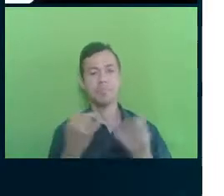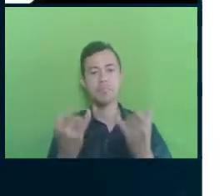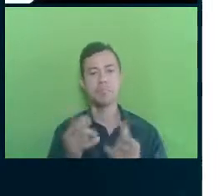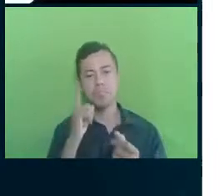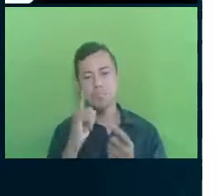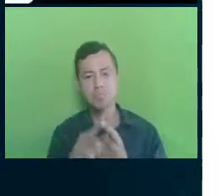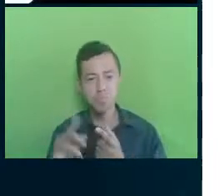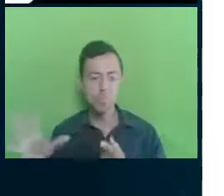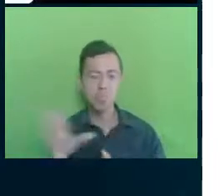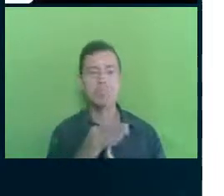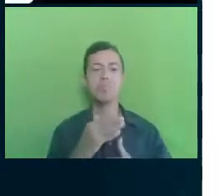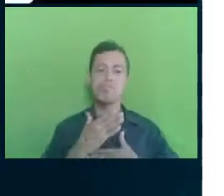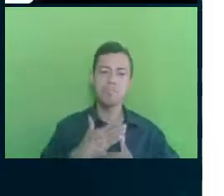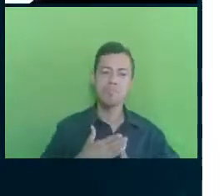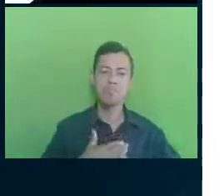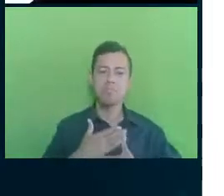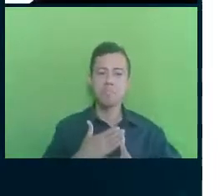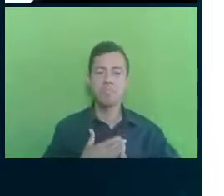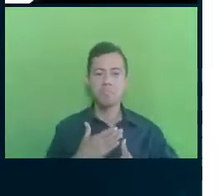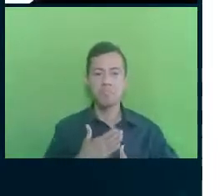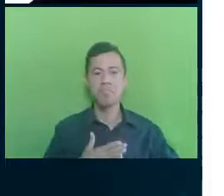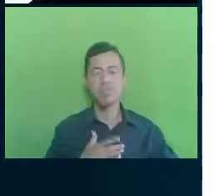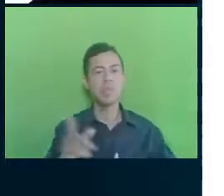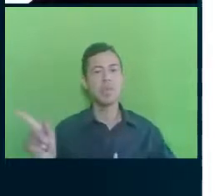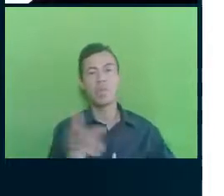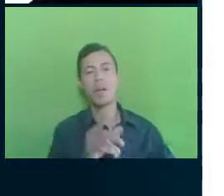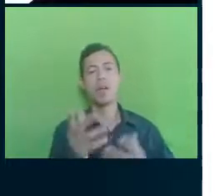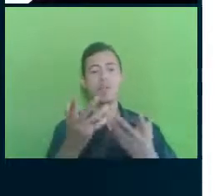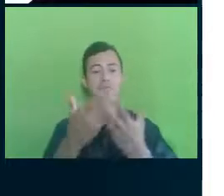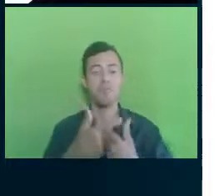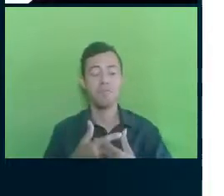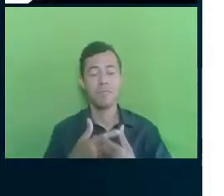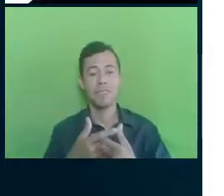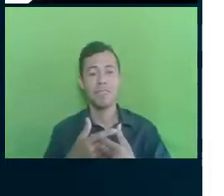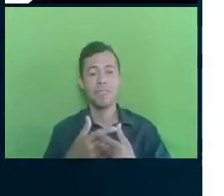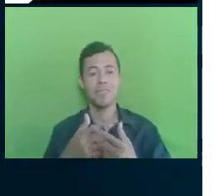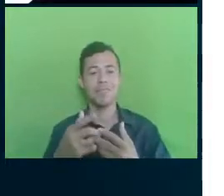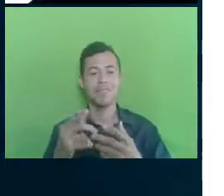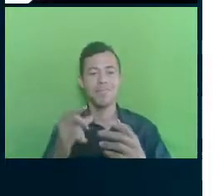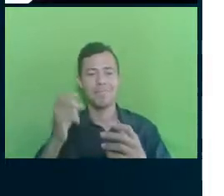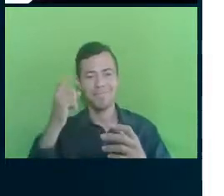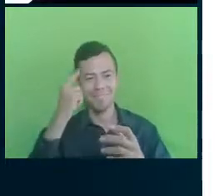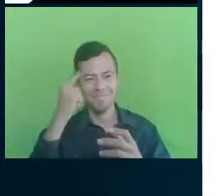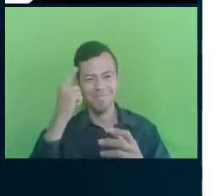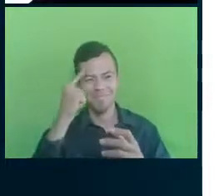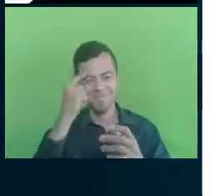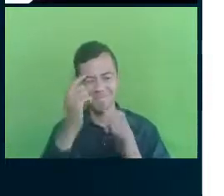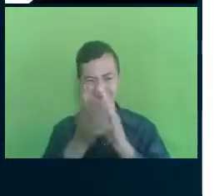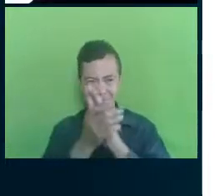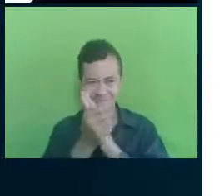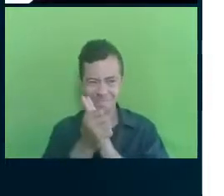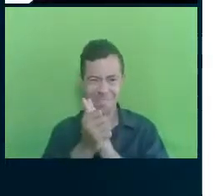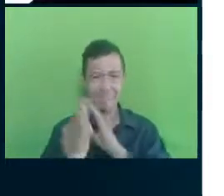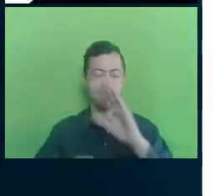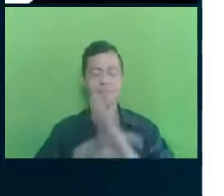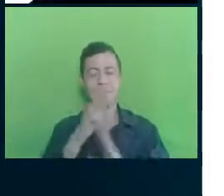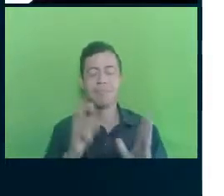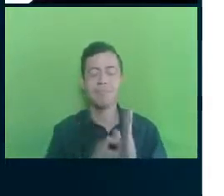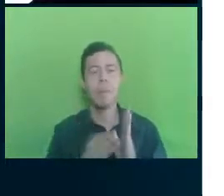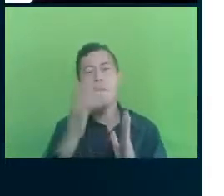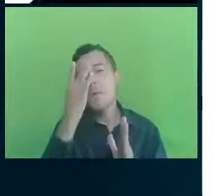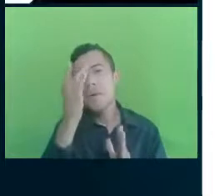decir con toda confianza que somos más una empresa de inteligencia artificial que datos, porque todos, absolutamente todos nuestros